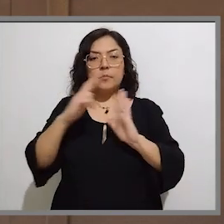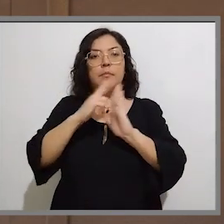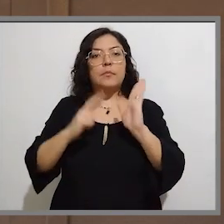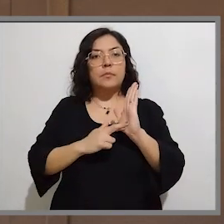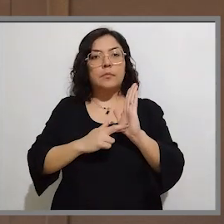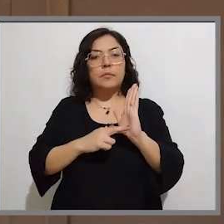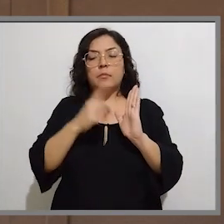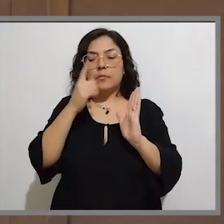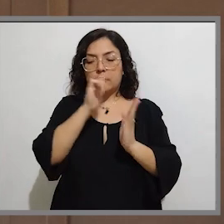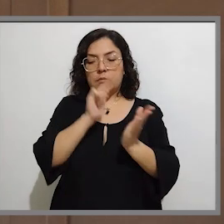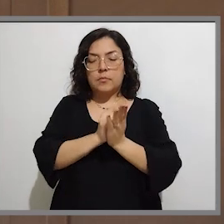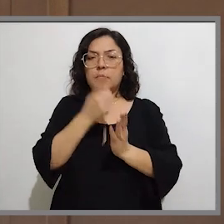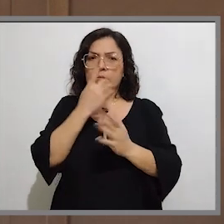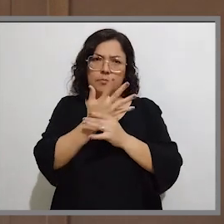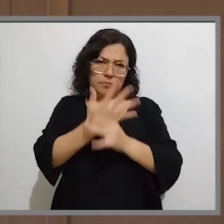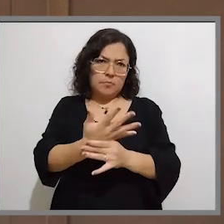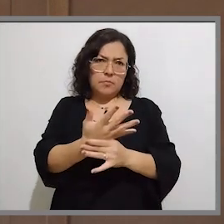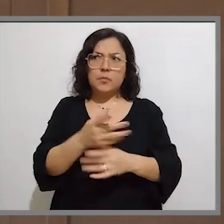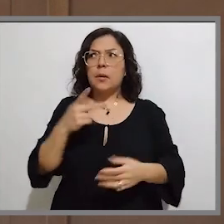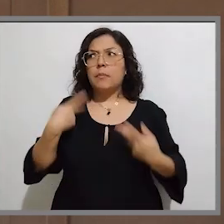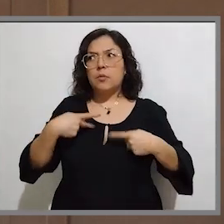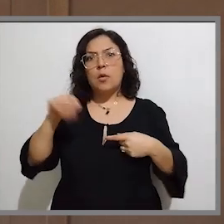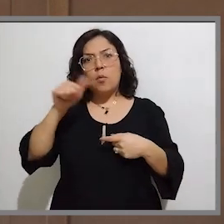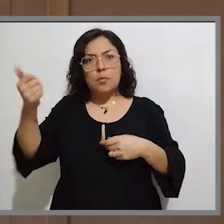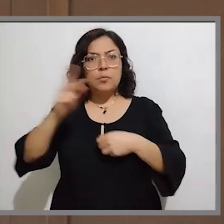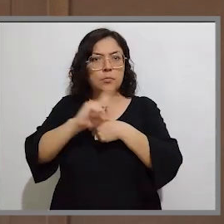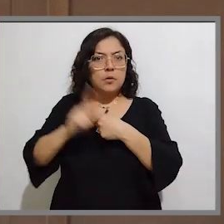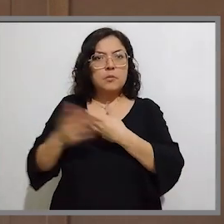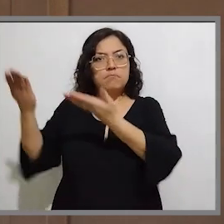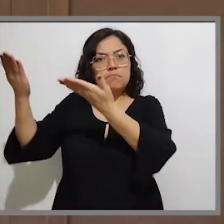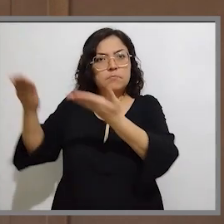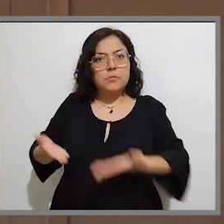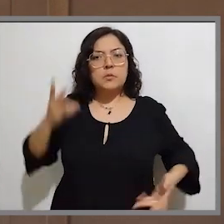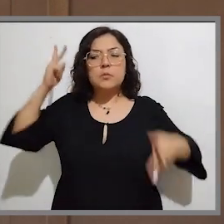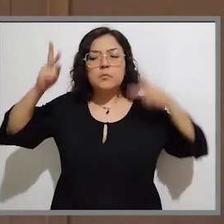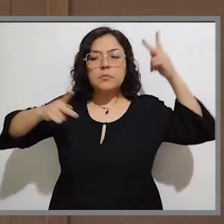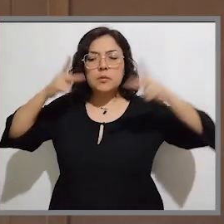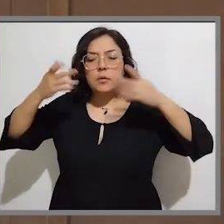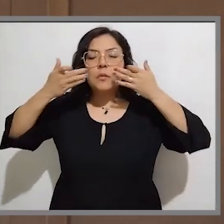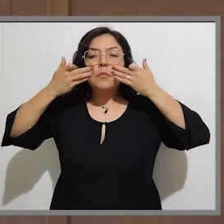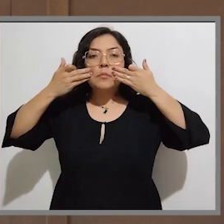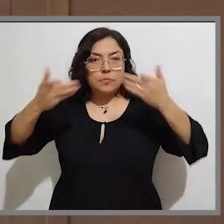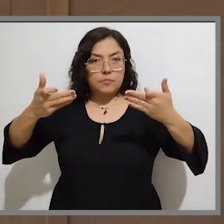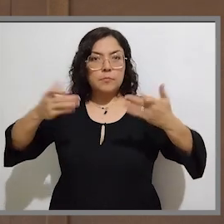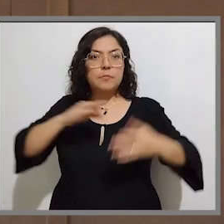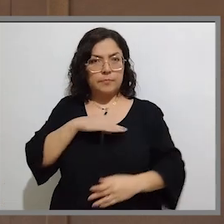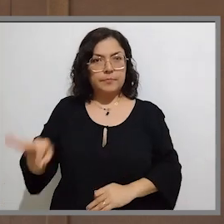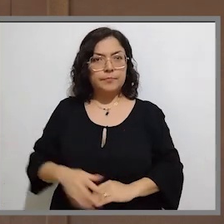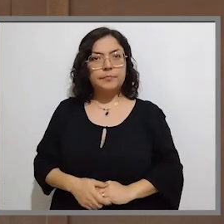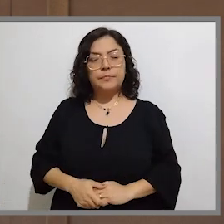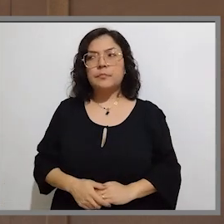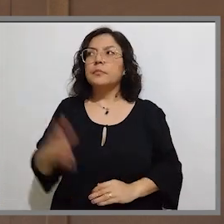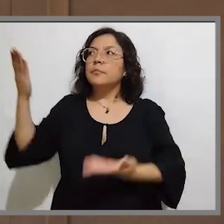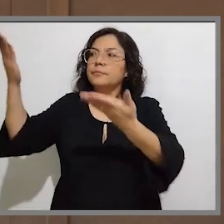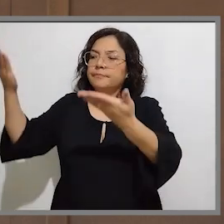las personas extranjeras pueden acudir a observar nuestros procesos electorales bajo la figura de visitante extranjero. Este